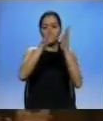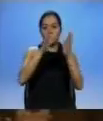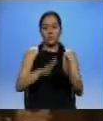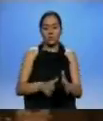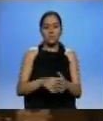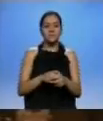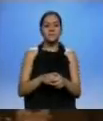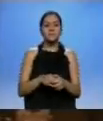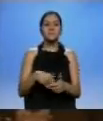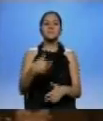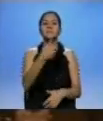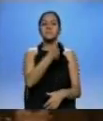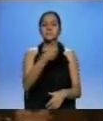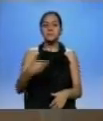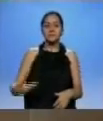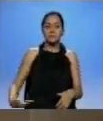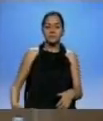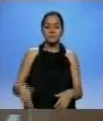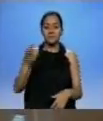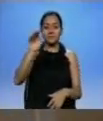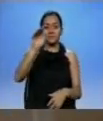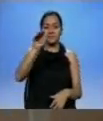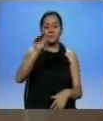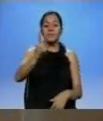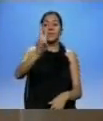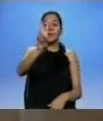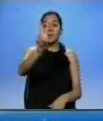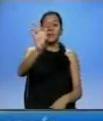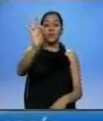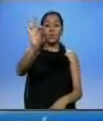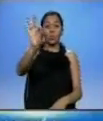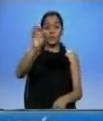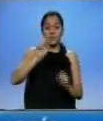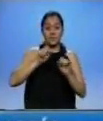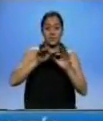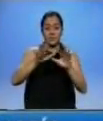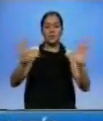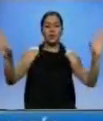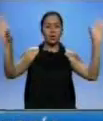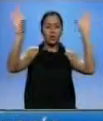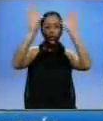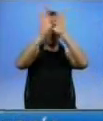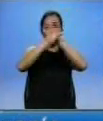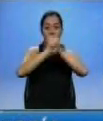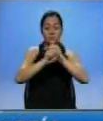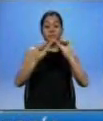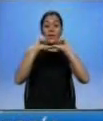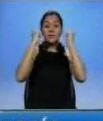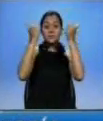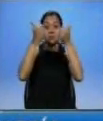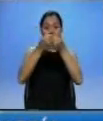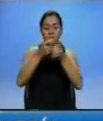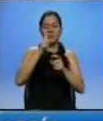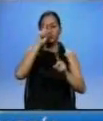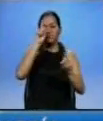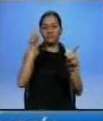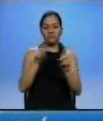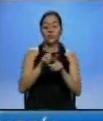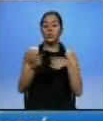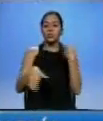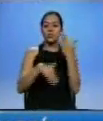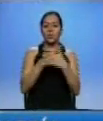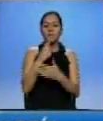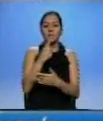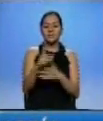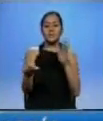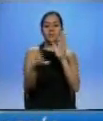Señor presidente. El 29 de septiembre, en la noche, la Asamblea se allana al veto presidencial y dispone la